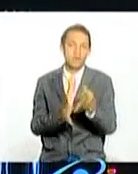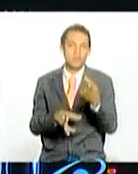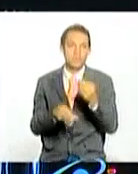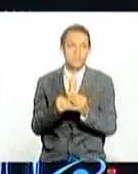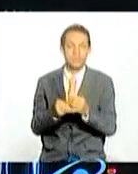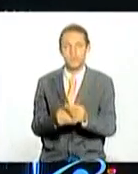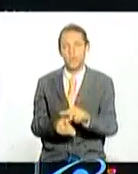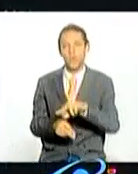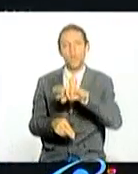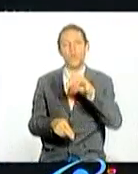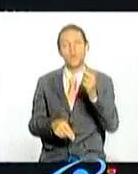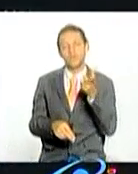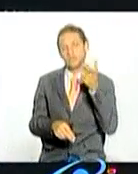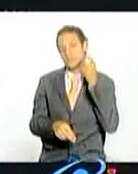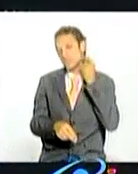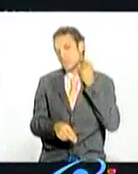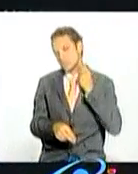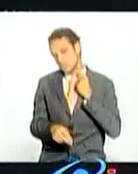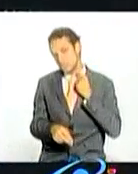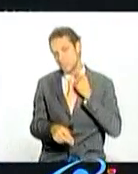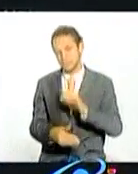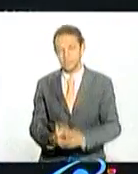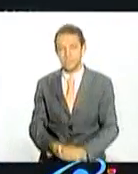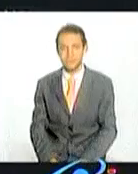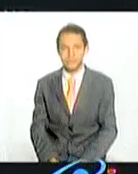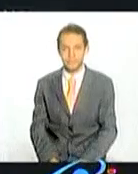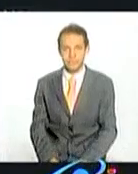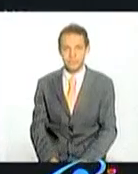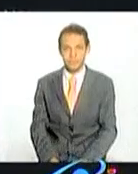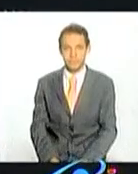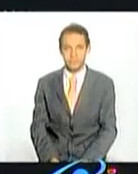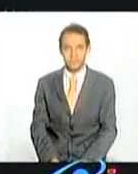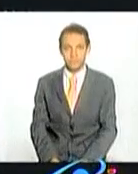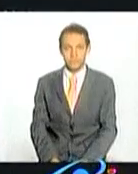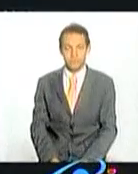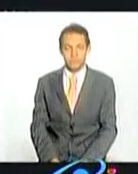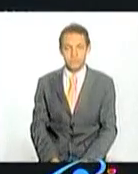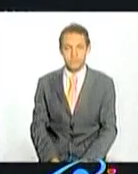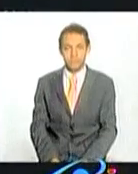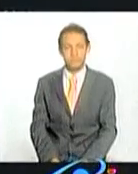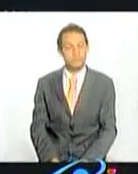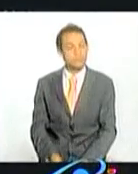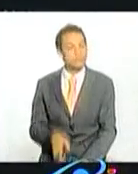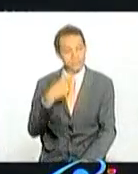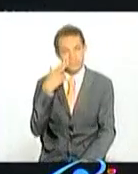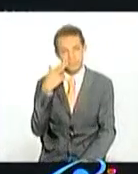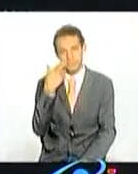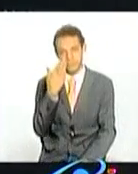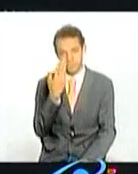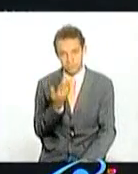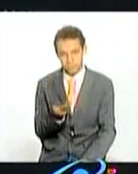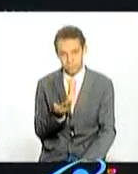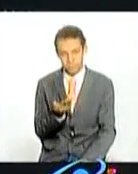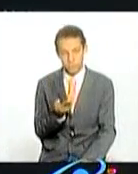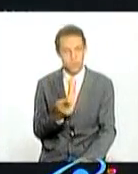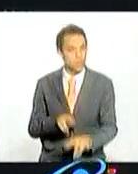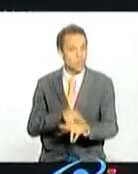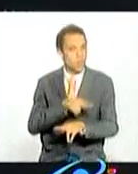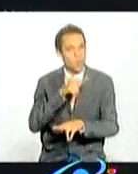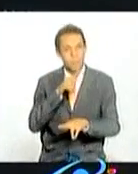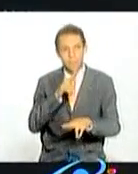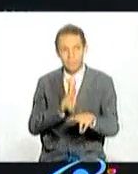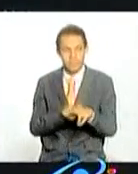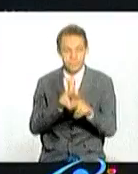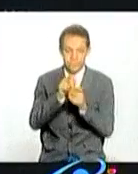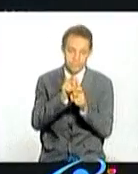yugular con la carótida del otro lado. Y vemos que es una carótida con un patrón